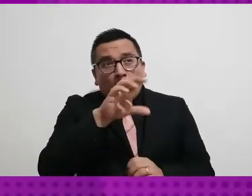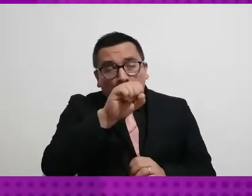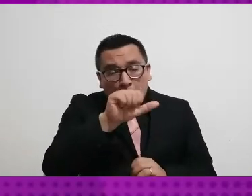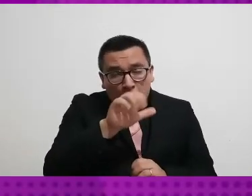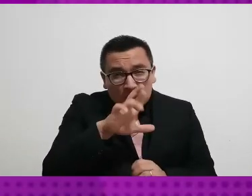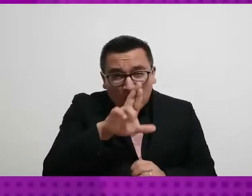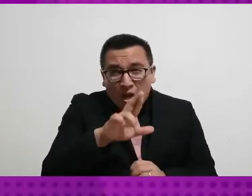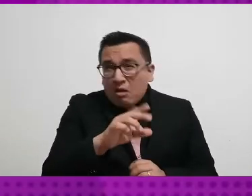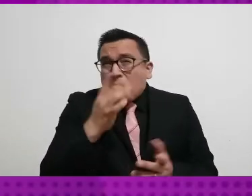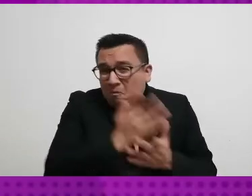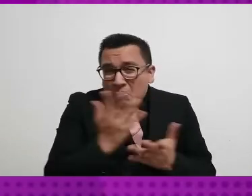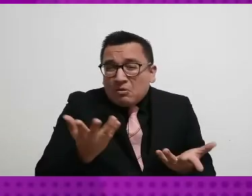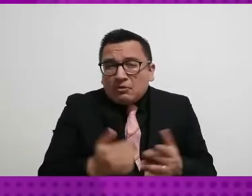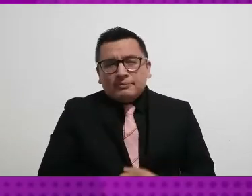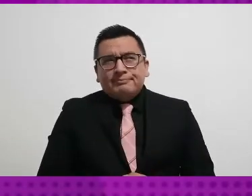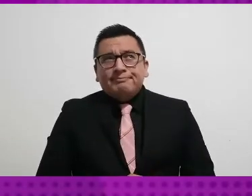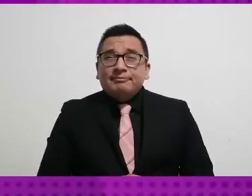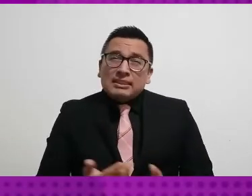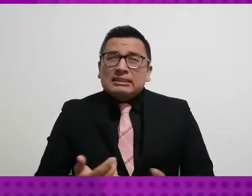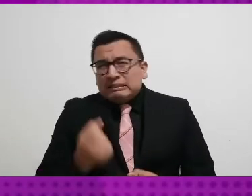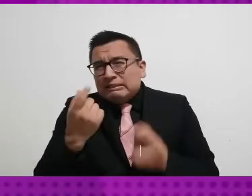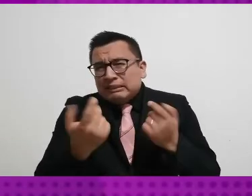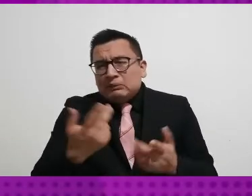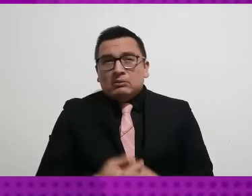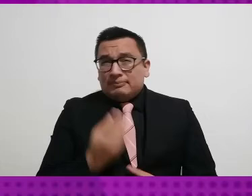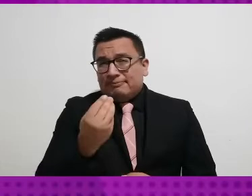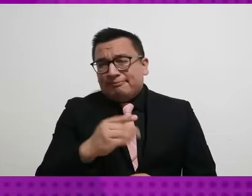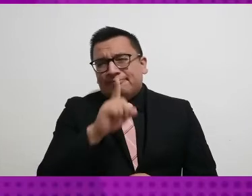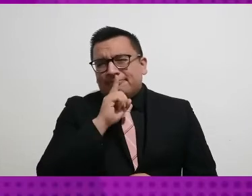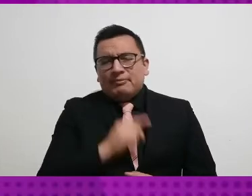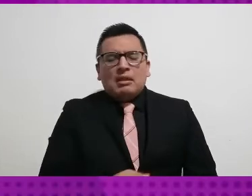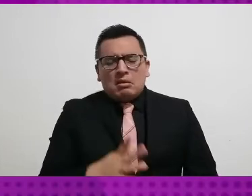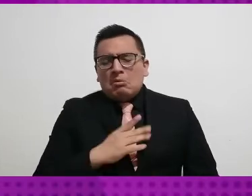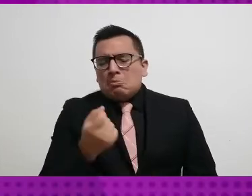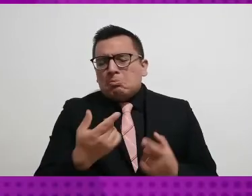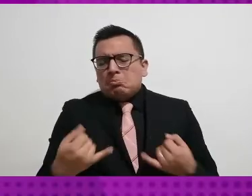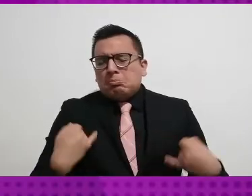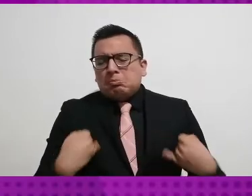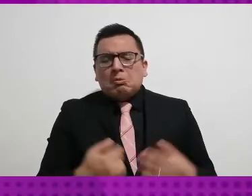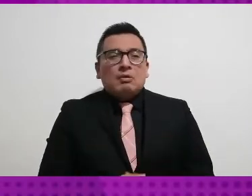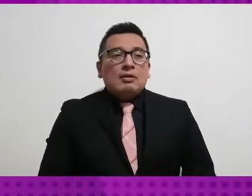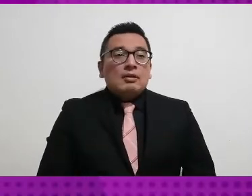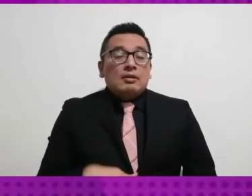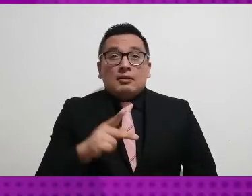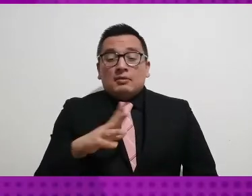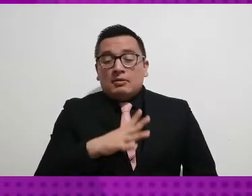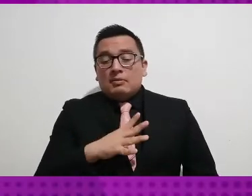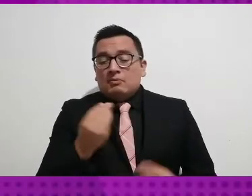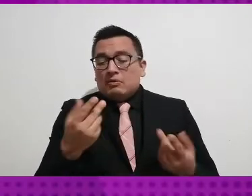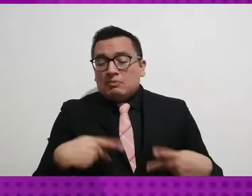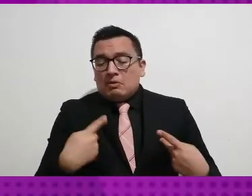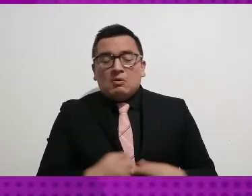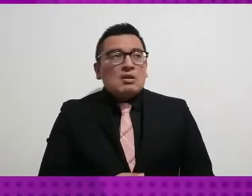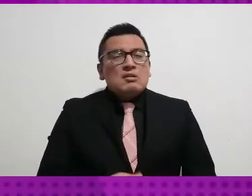edad participando? Hay algunos, no son tantos como yo esperaría. Yo creo que sí hay jóvenes que participan, hay muchas personas que